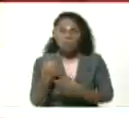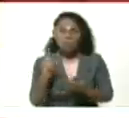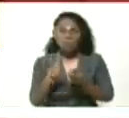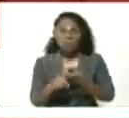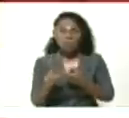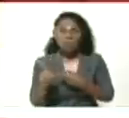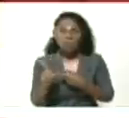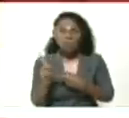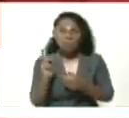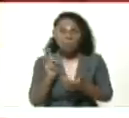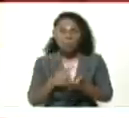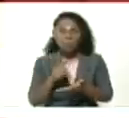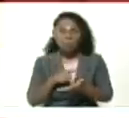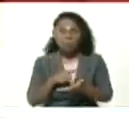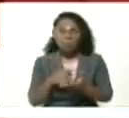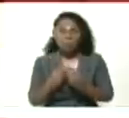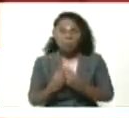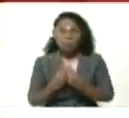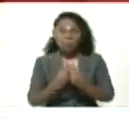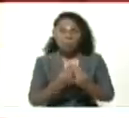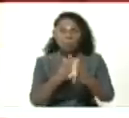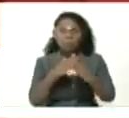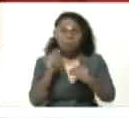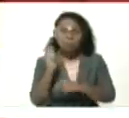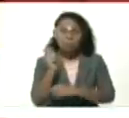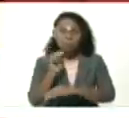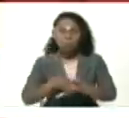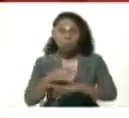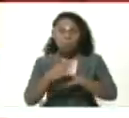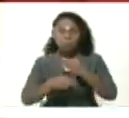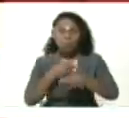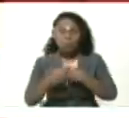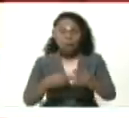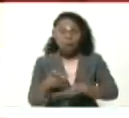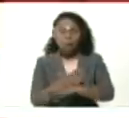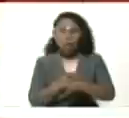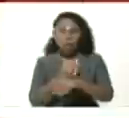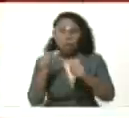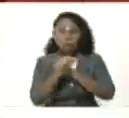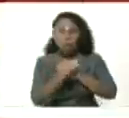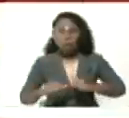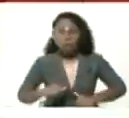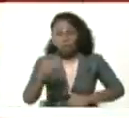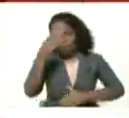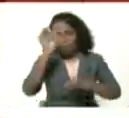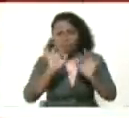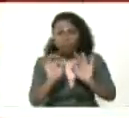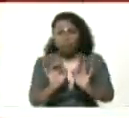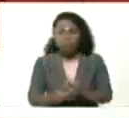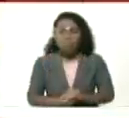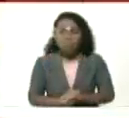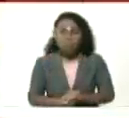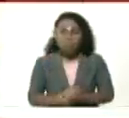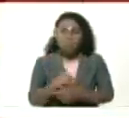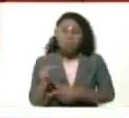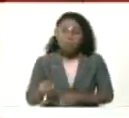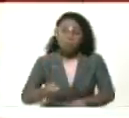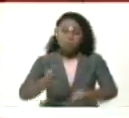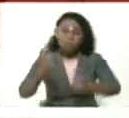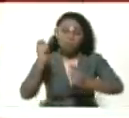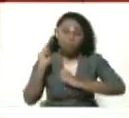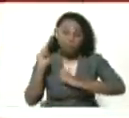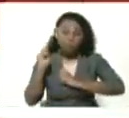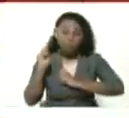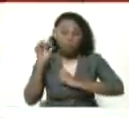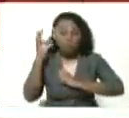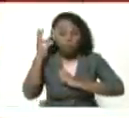Primitivo, y ella se incorpora a acompañarlo en todas las tareas porque se va a hacer el gobernador de Portuguesa, no tenemos ninguna duda, pues. Y asume allí la compatriota